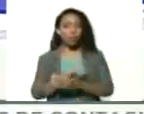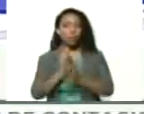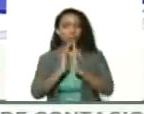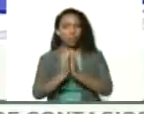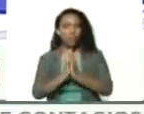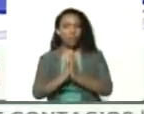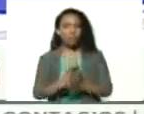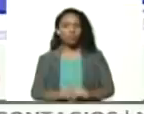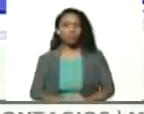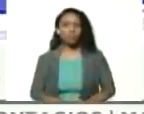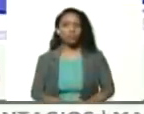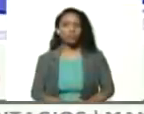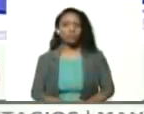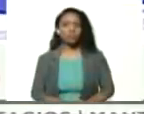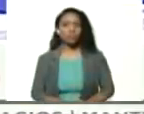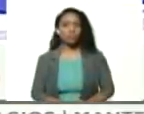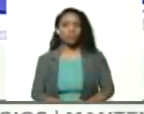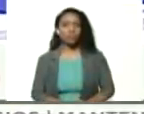favor.